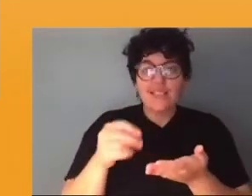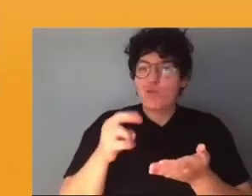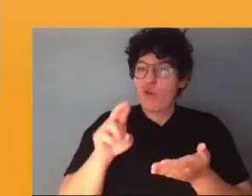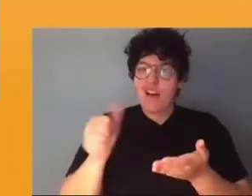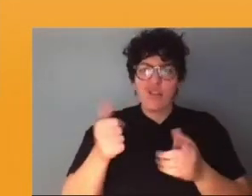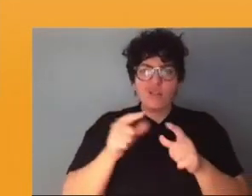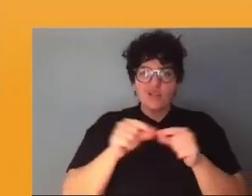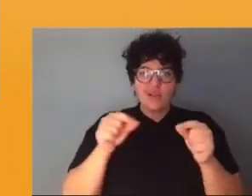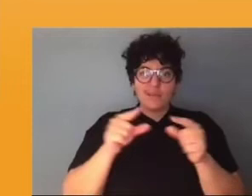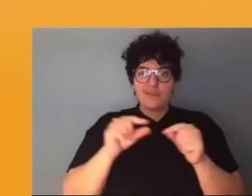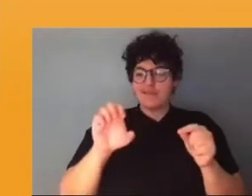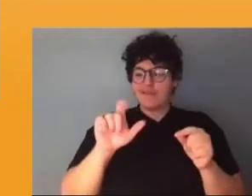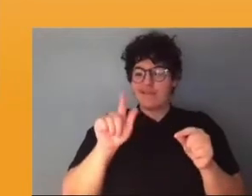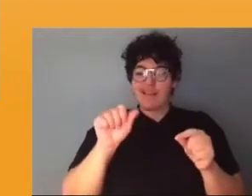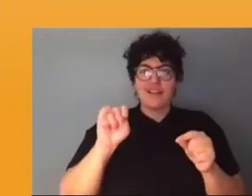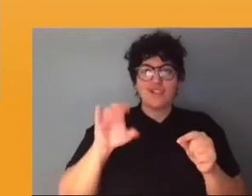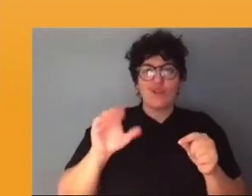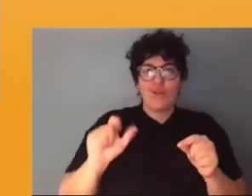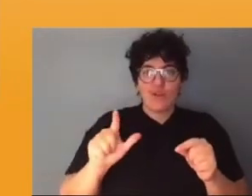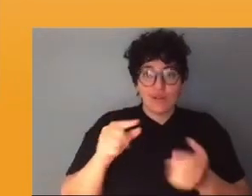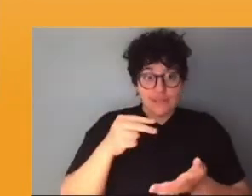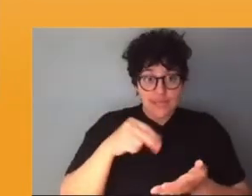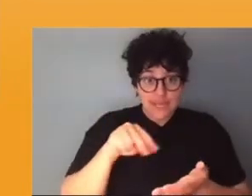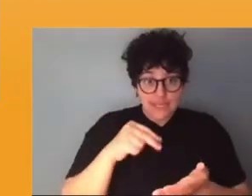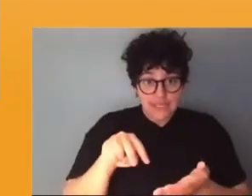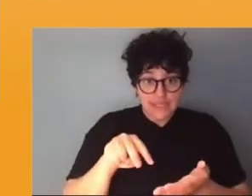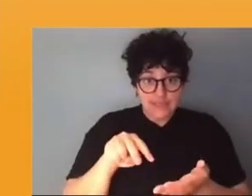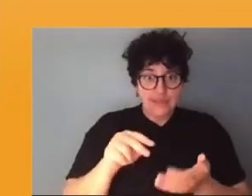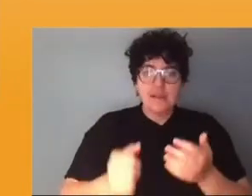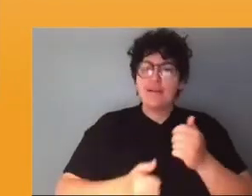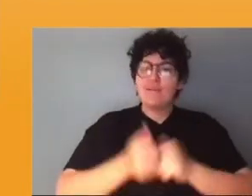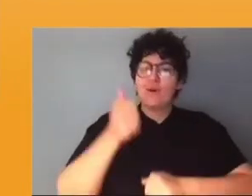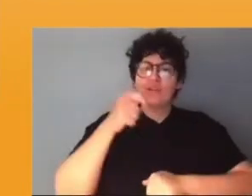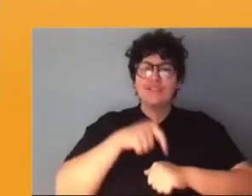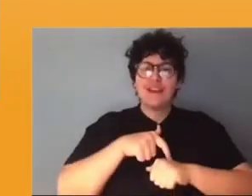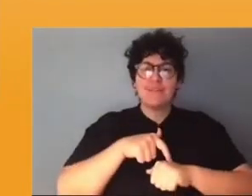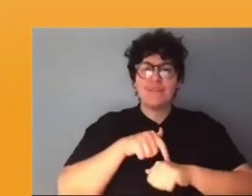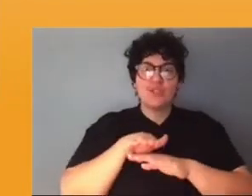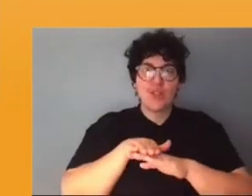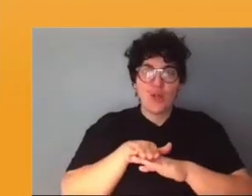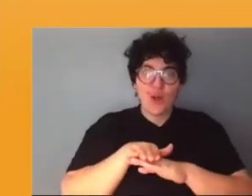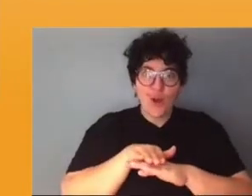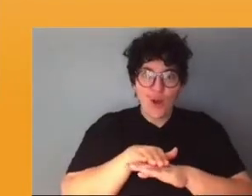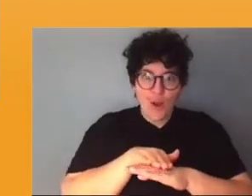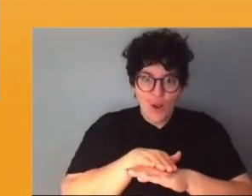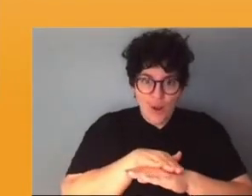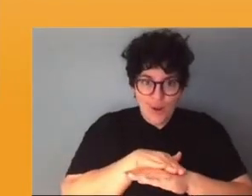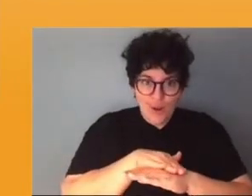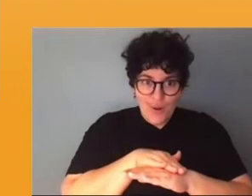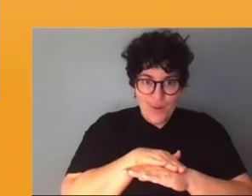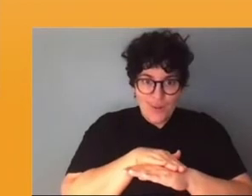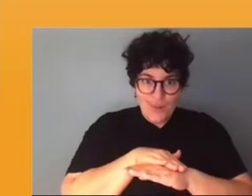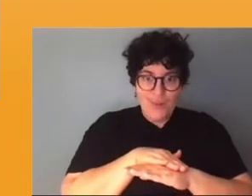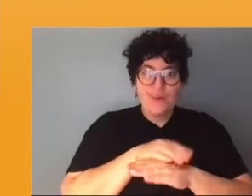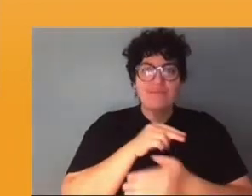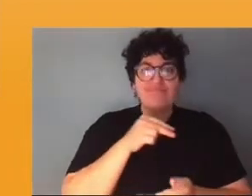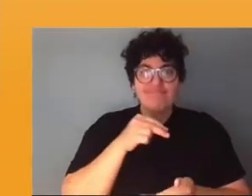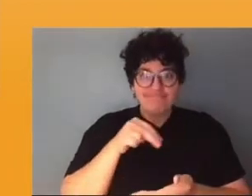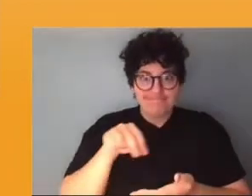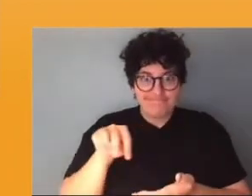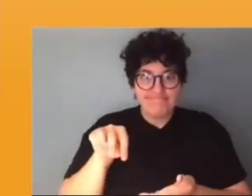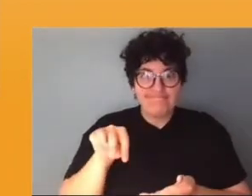algunos de los bailes que hacemos, muchas veces son lentos, suaves los